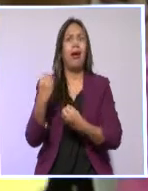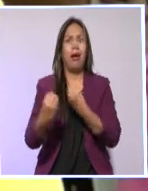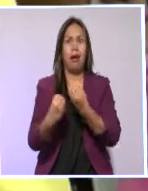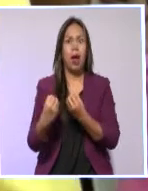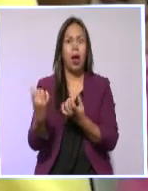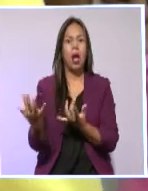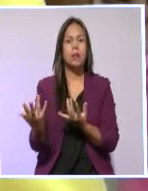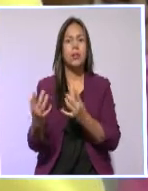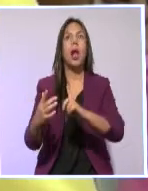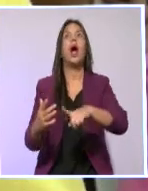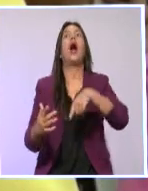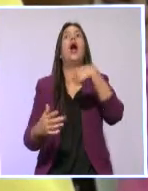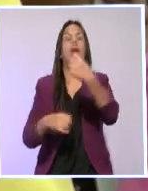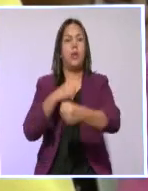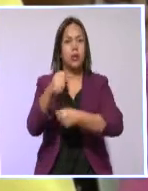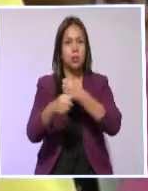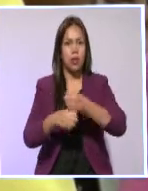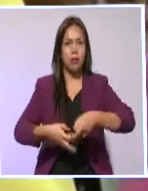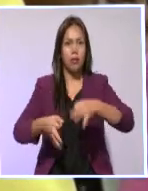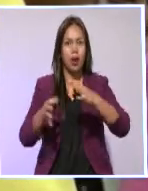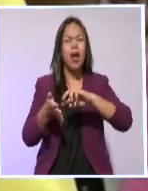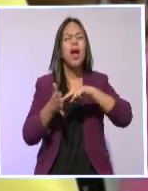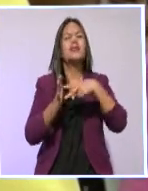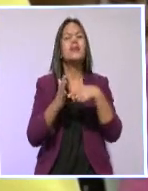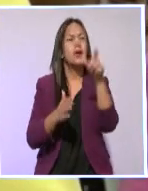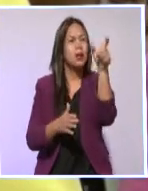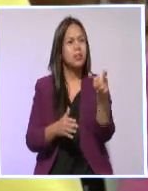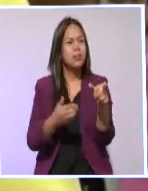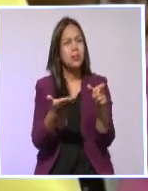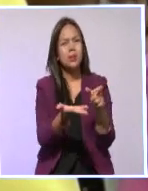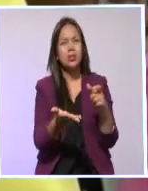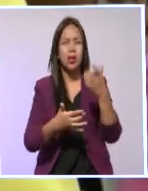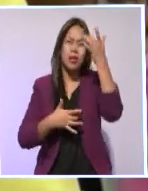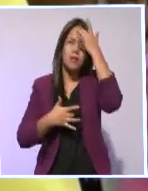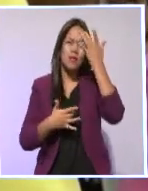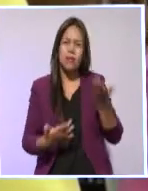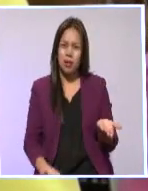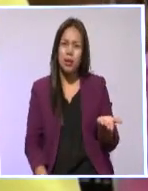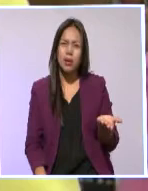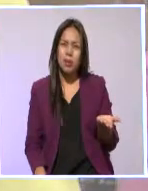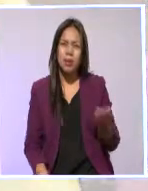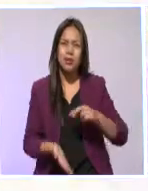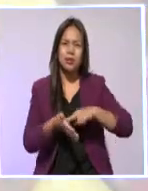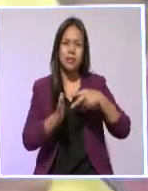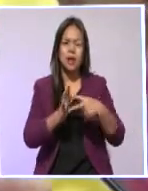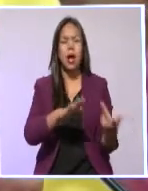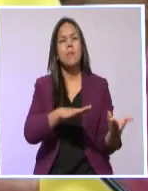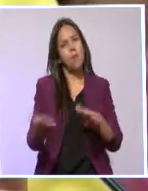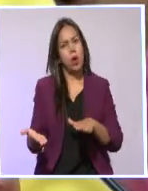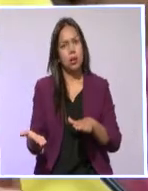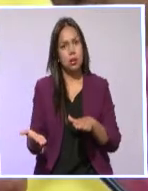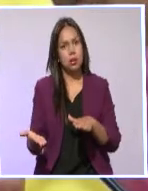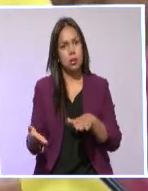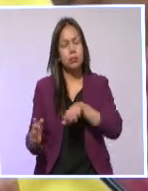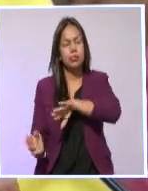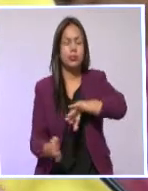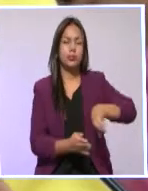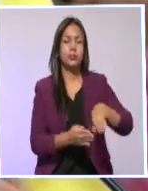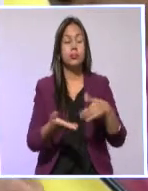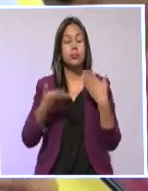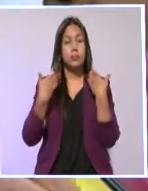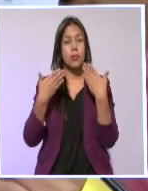para apelar. ¿Saben lo que significa eso para una enfermedad catastrófica? La muerte. El Teodoro Maldonado en